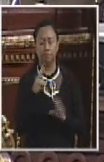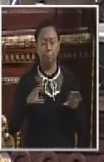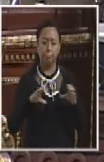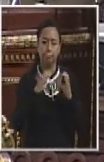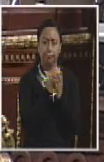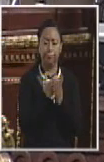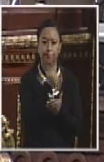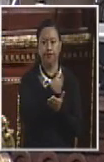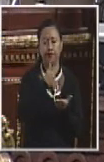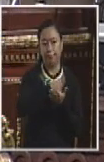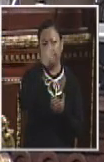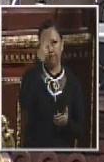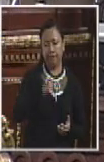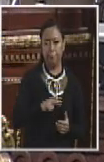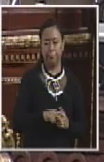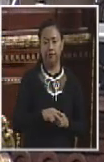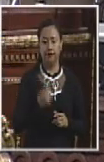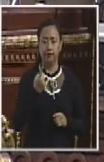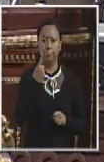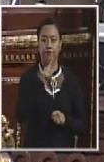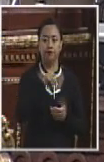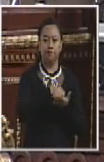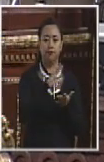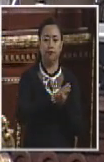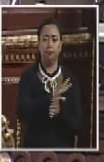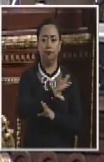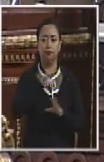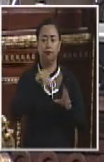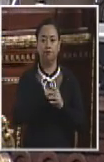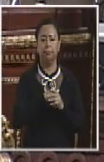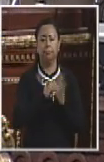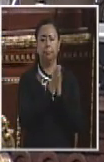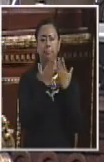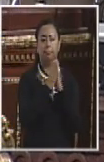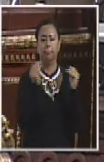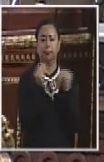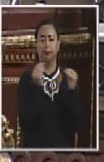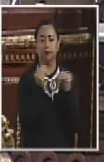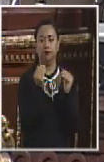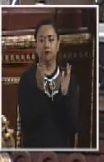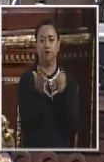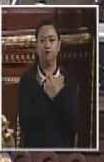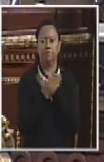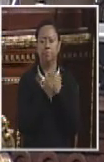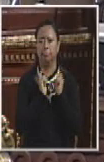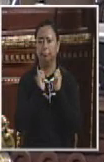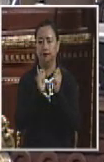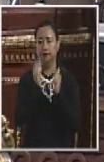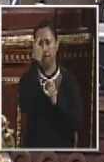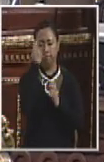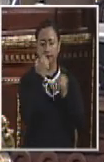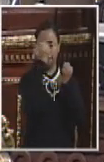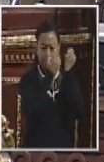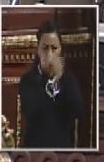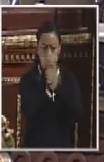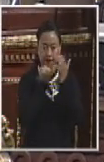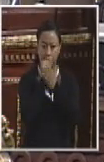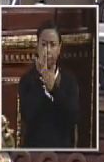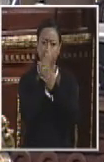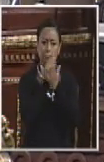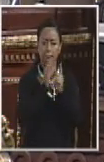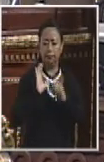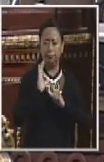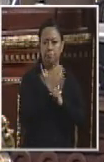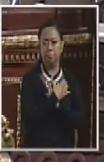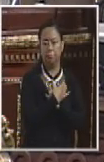ambos del Congreso de la Ciudad de México, se instruye su inserción íntegra en el Diario de los Debates y se turnará para su análisis y dictamen a la